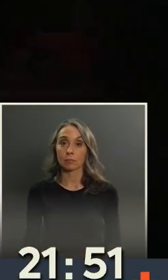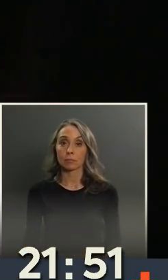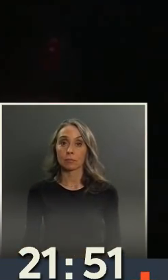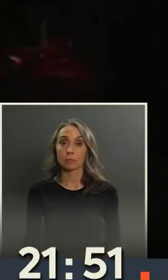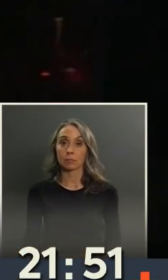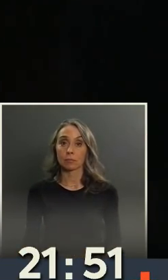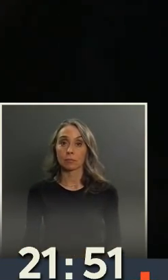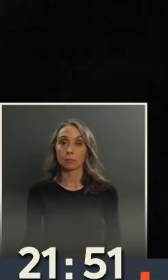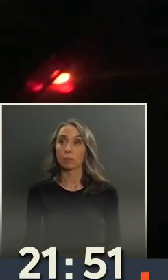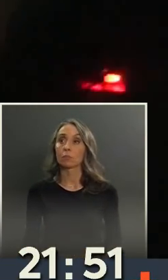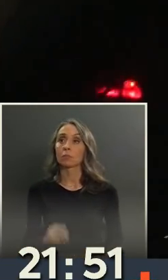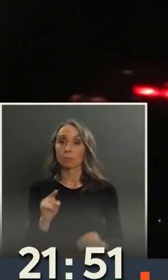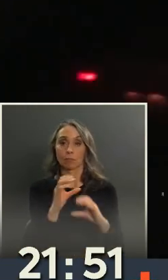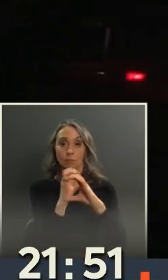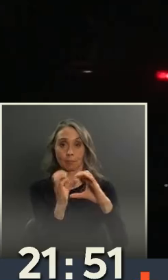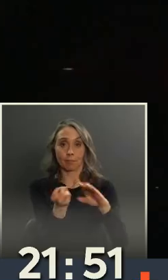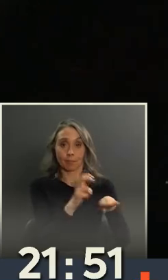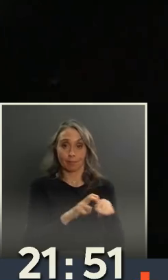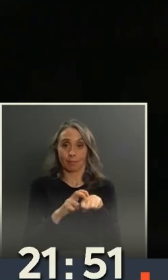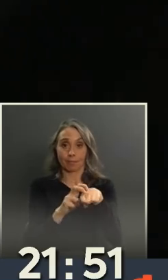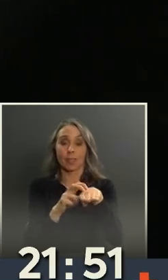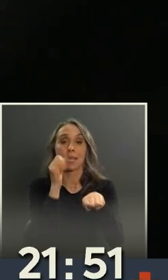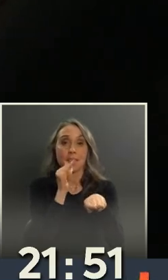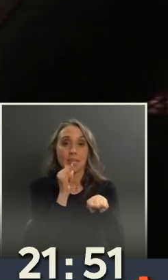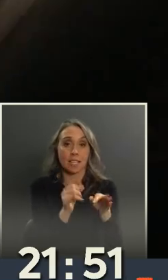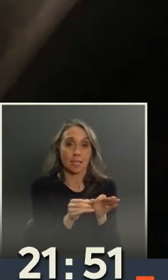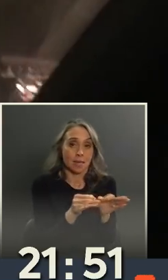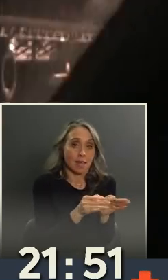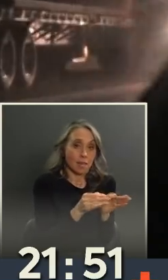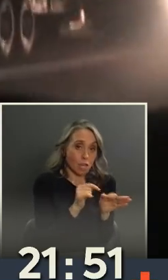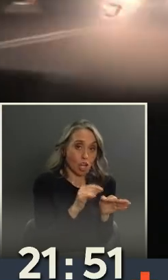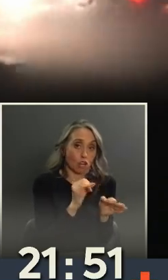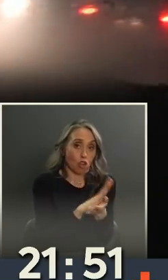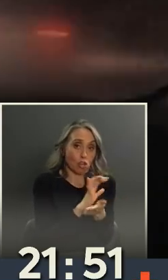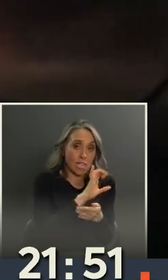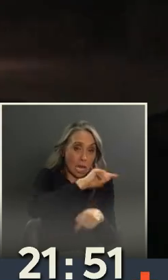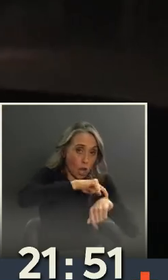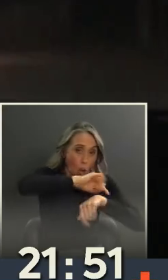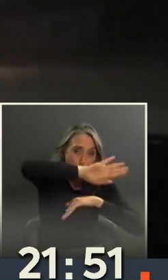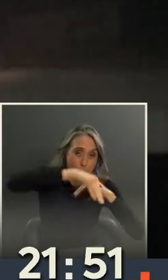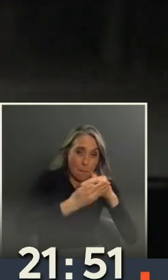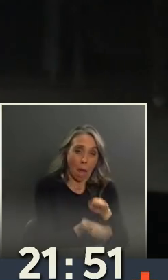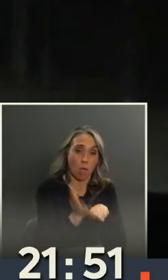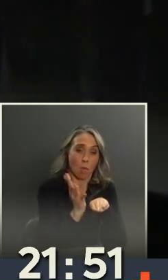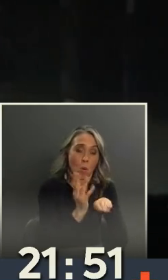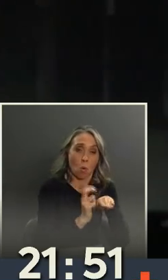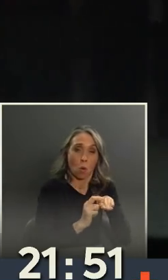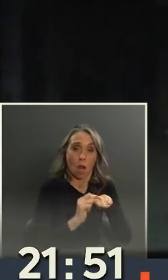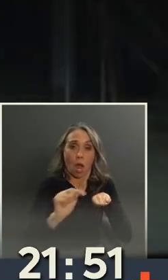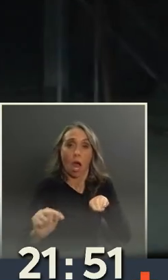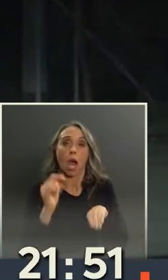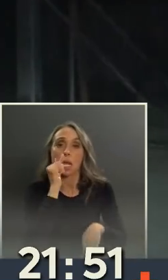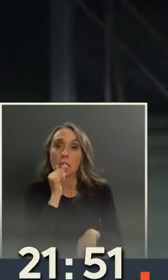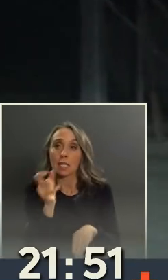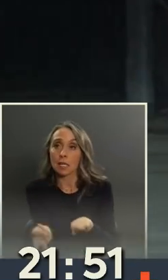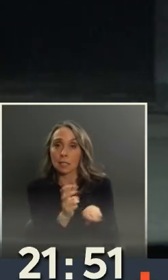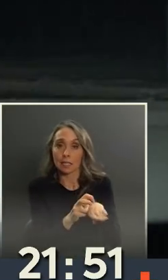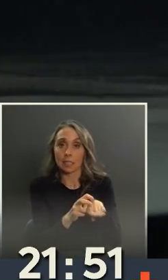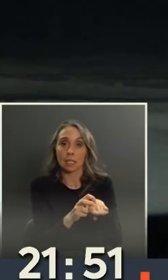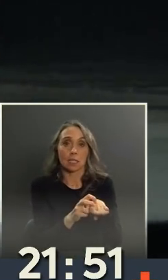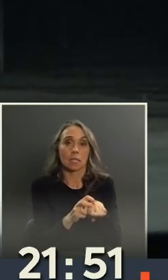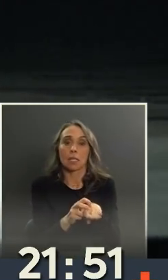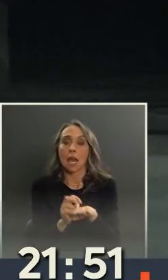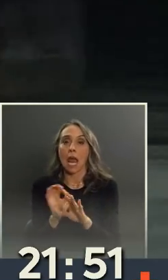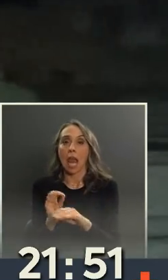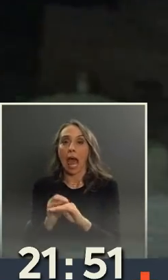Pero adentro de esta van que va rumbo a Iquique desde Colchane, en plena madrugada, se trasladan los que deciden no dejar constancia